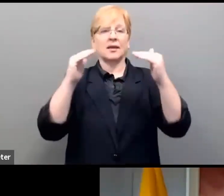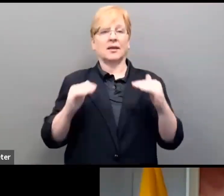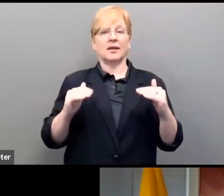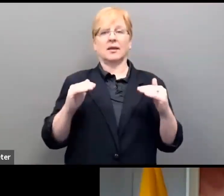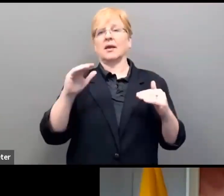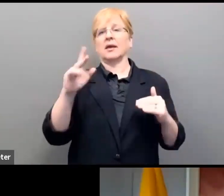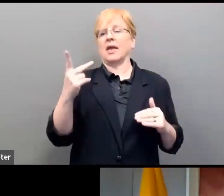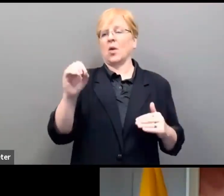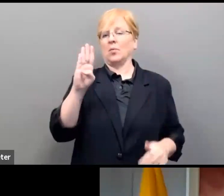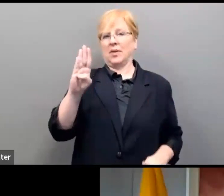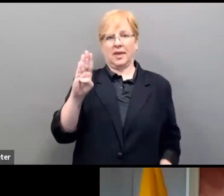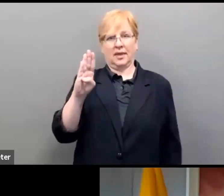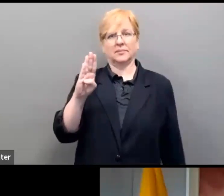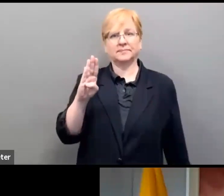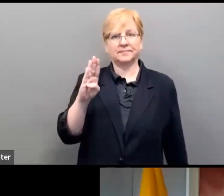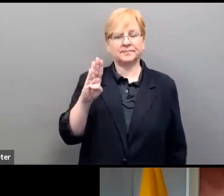para